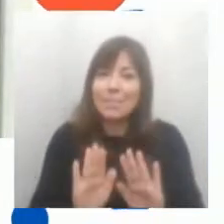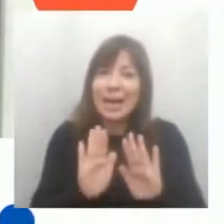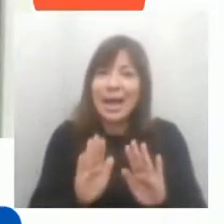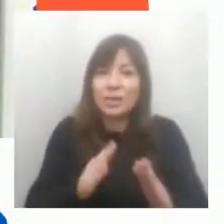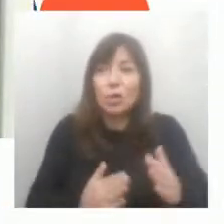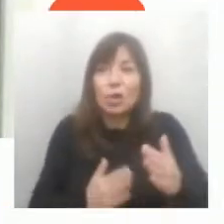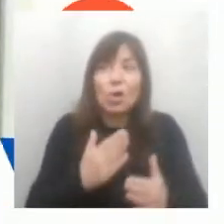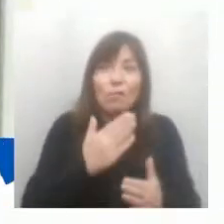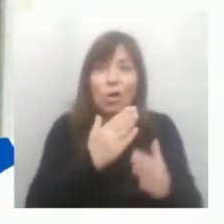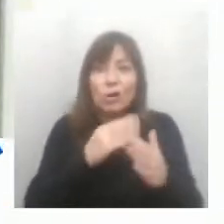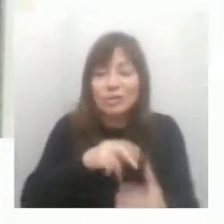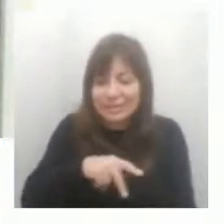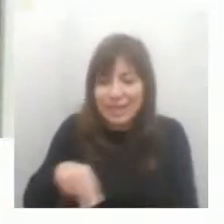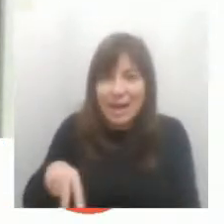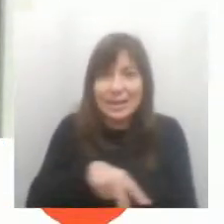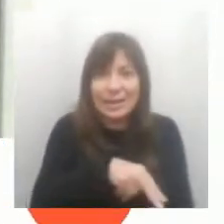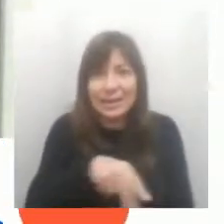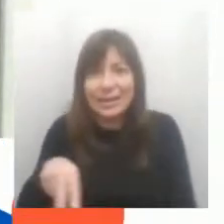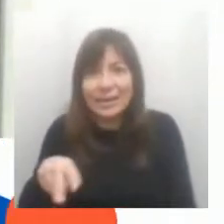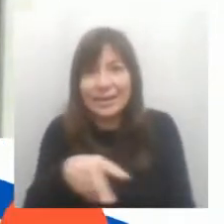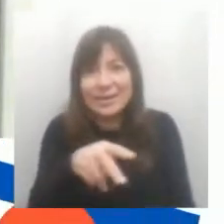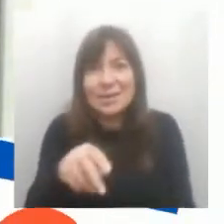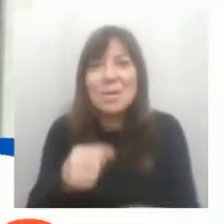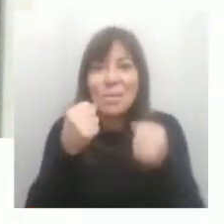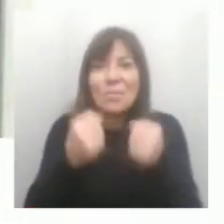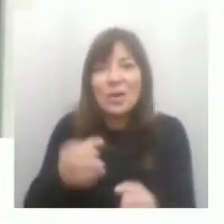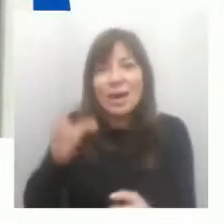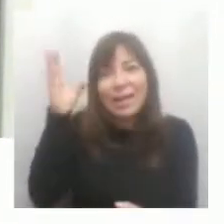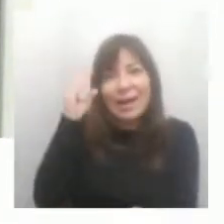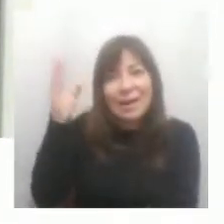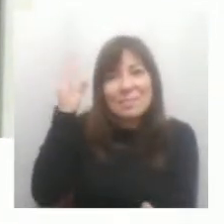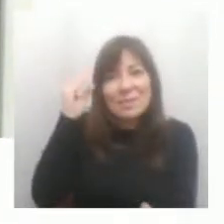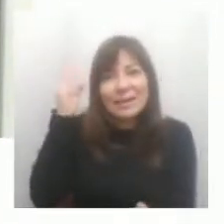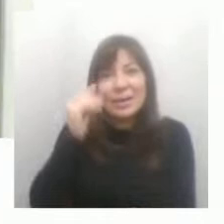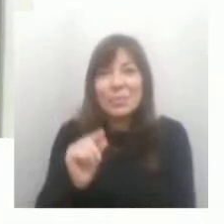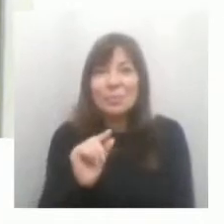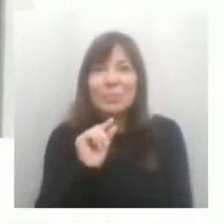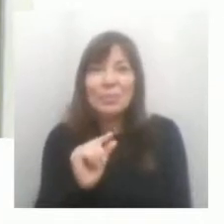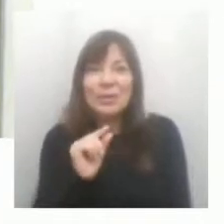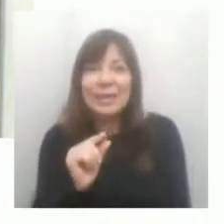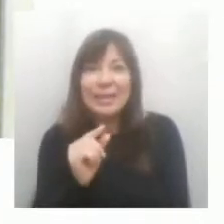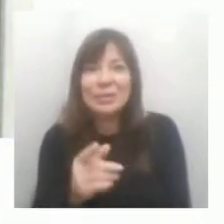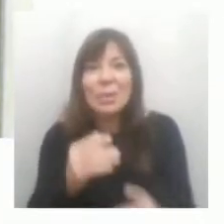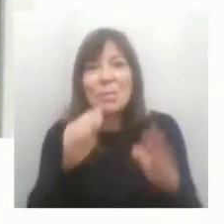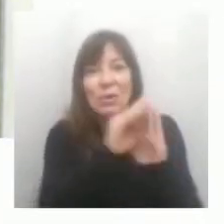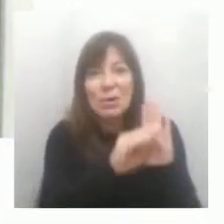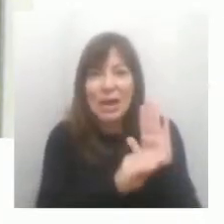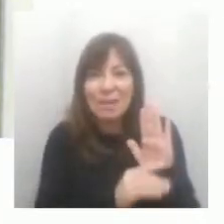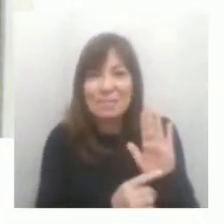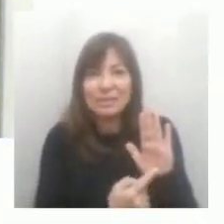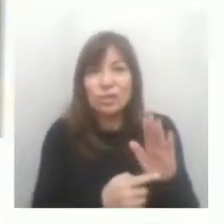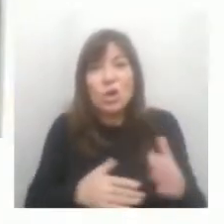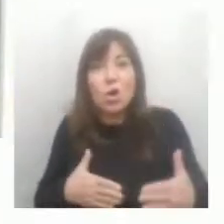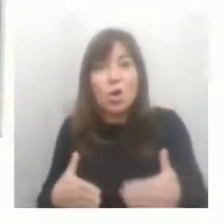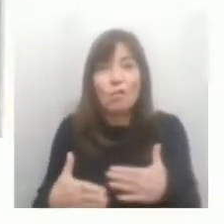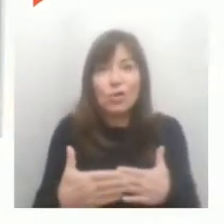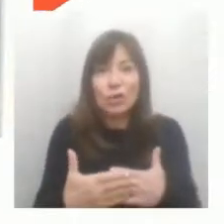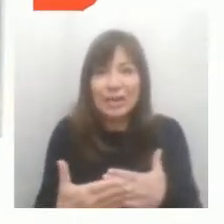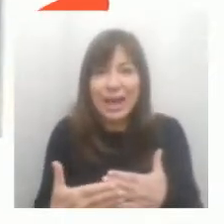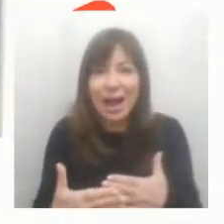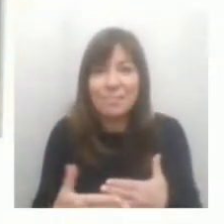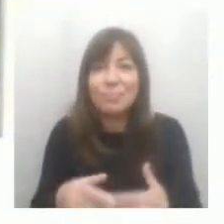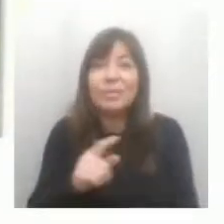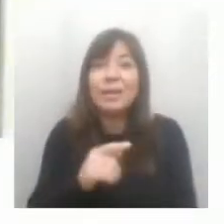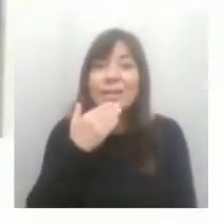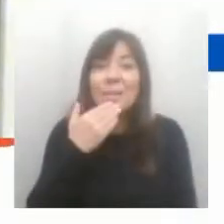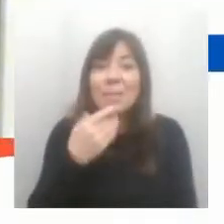andar y explorar nuevamente y que puedan aprender un poquito sobre la programación y la robótica. Nos preguntan también,